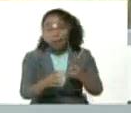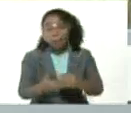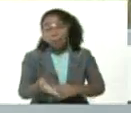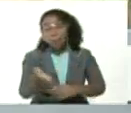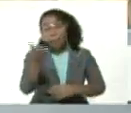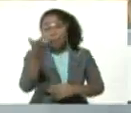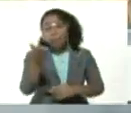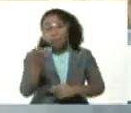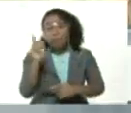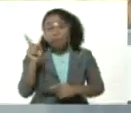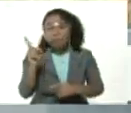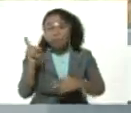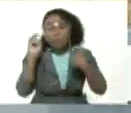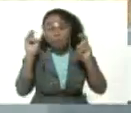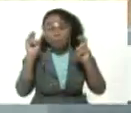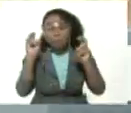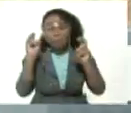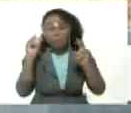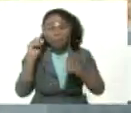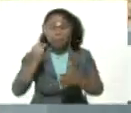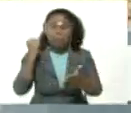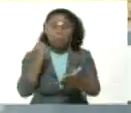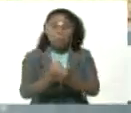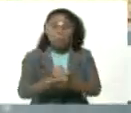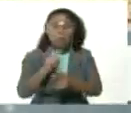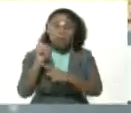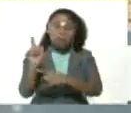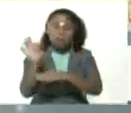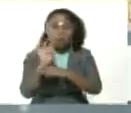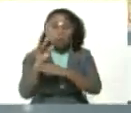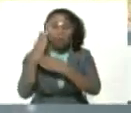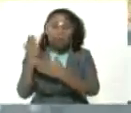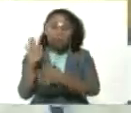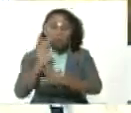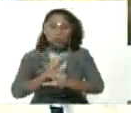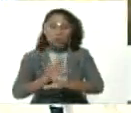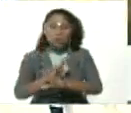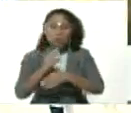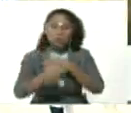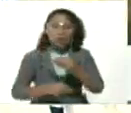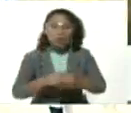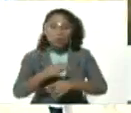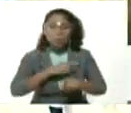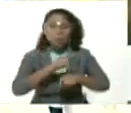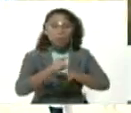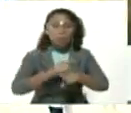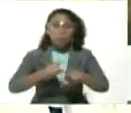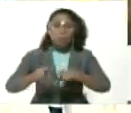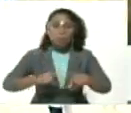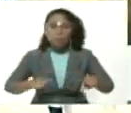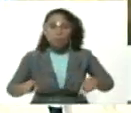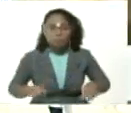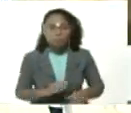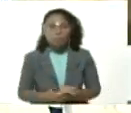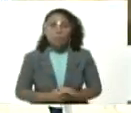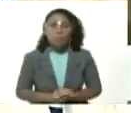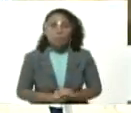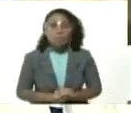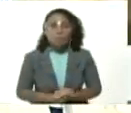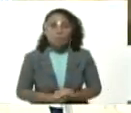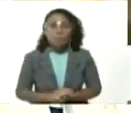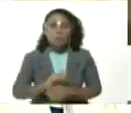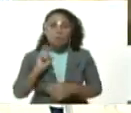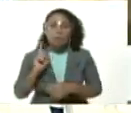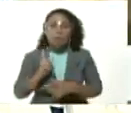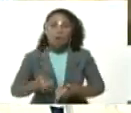particulares en los mataderos. Y en función de eso, ya se hizo la coordinación, la articulación con una